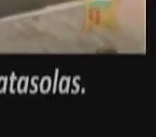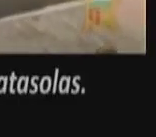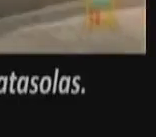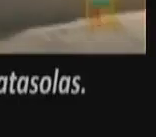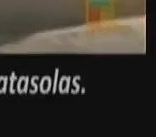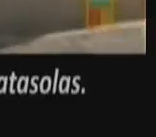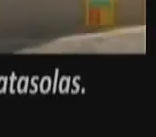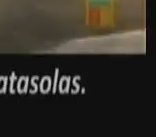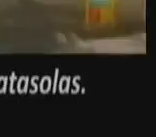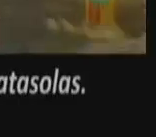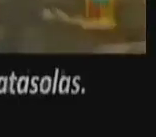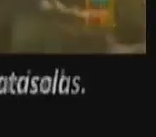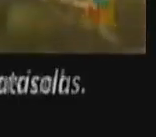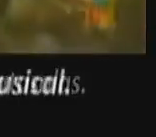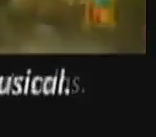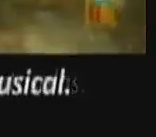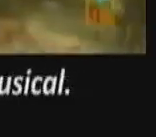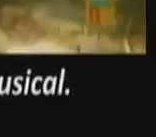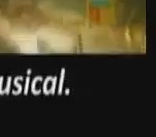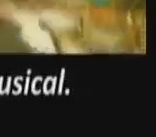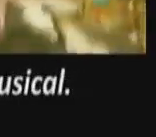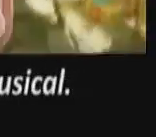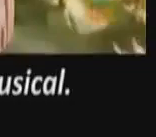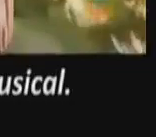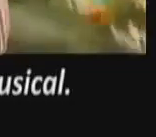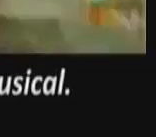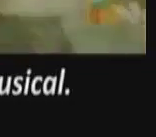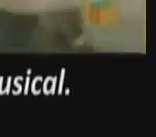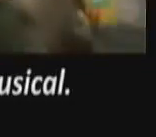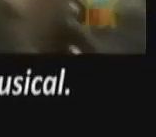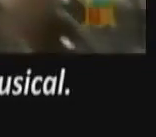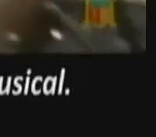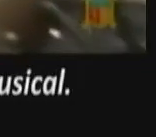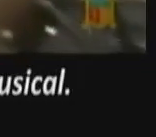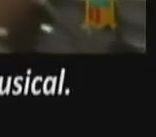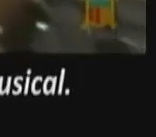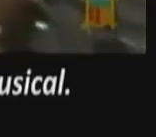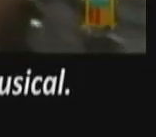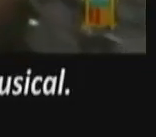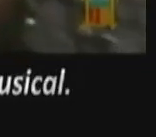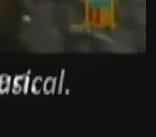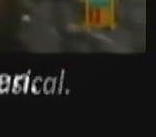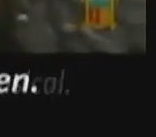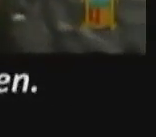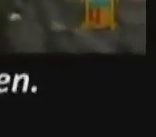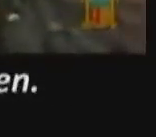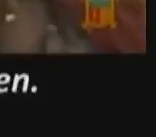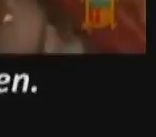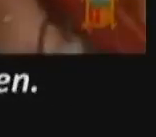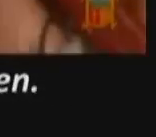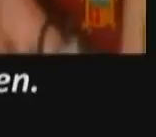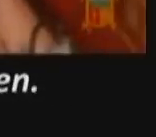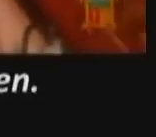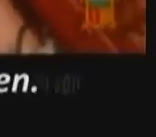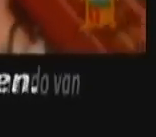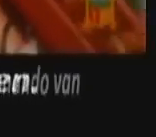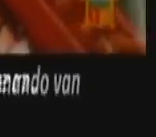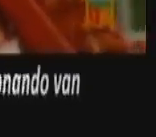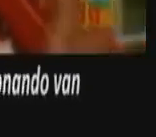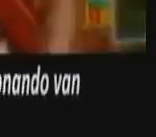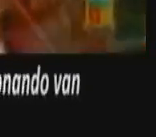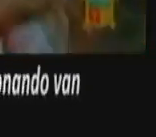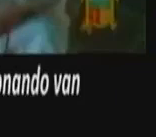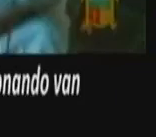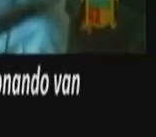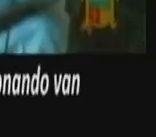Mores, frutas, patas, olas, soy un paraíso, quizás con flor. Por mis penas